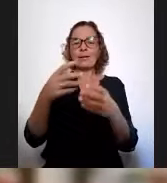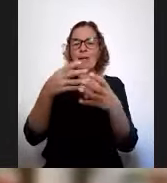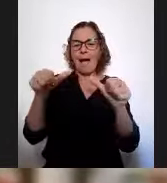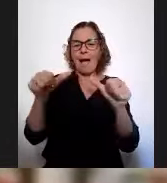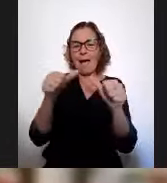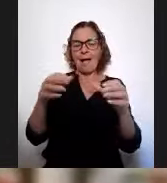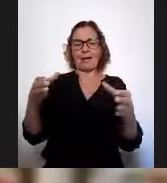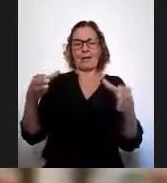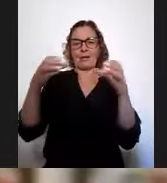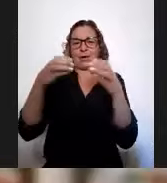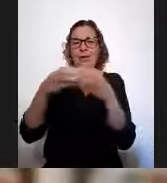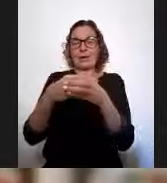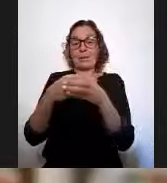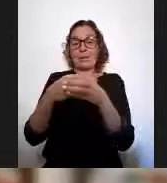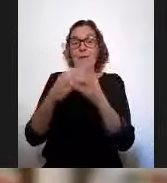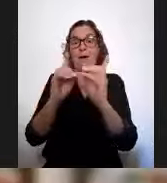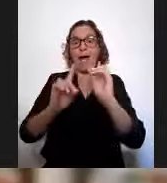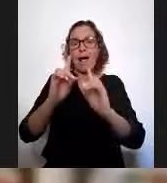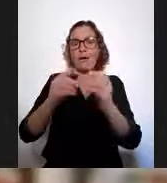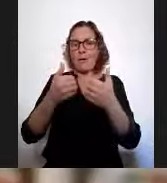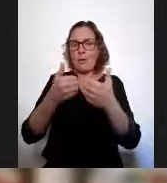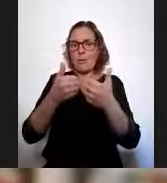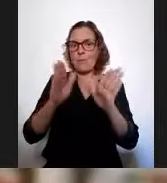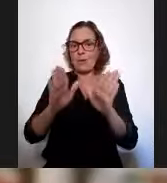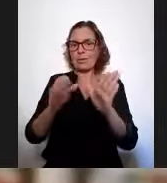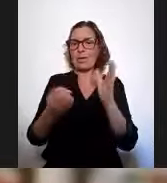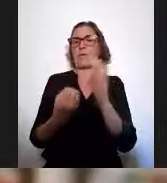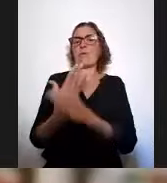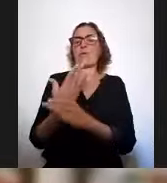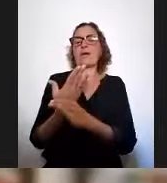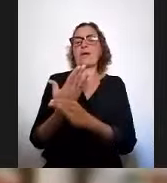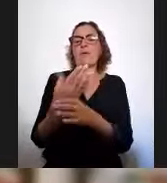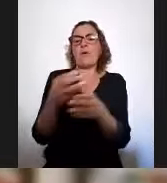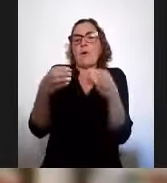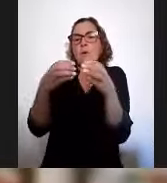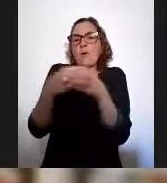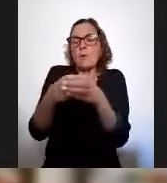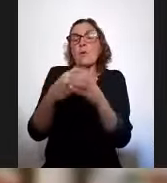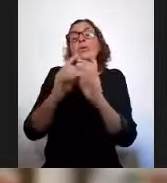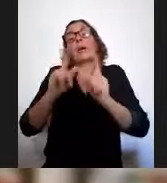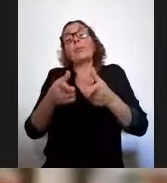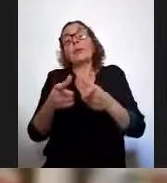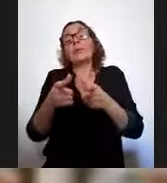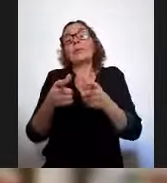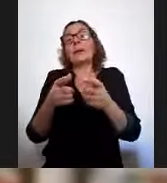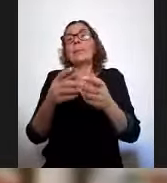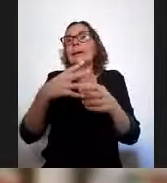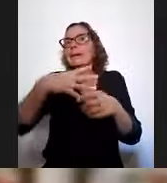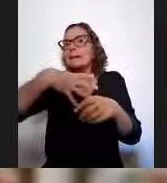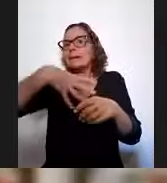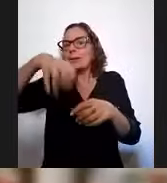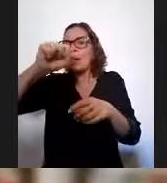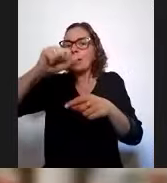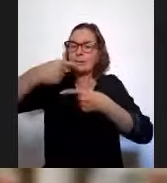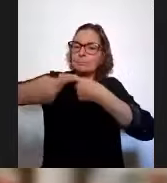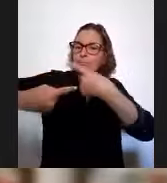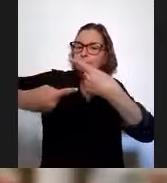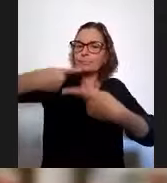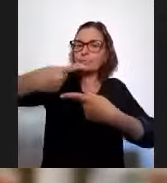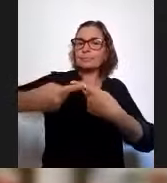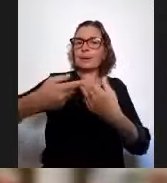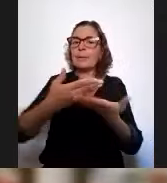un emprendimiento, o la adquiere, o es parte de un grupo que lo hace, para encararla, para llevarla adelante, para